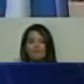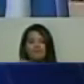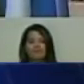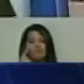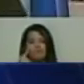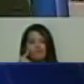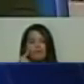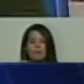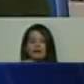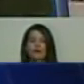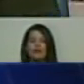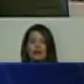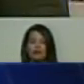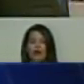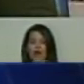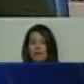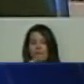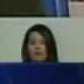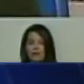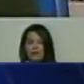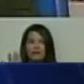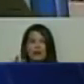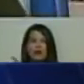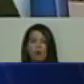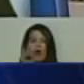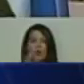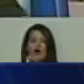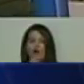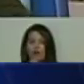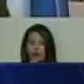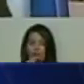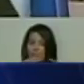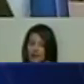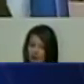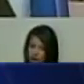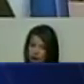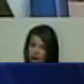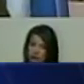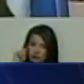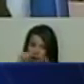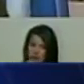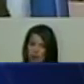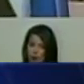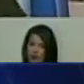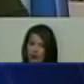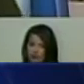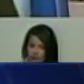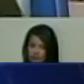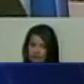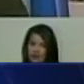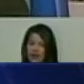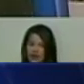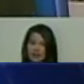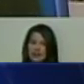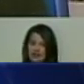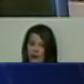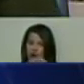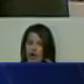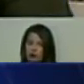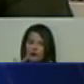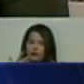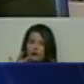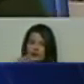MP, un código de investigación para ir a partir de allí desarrollando una